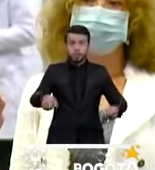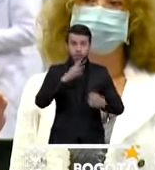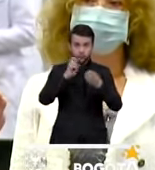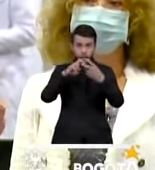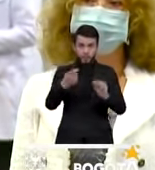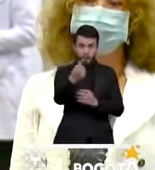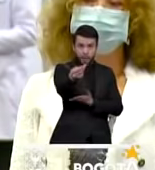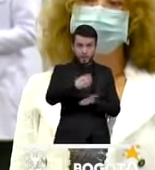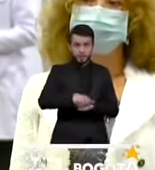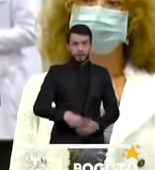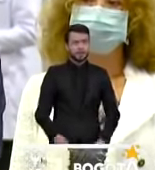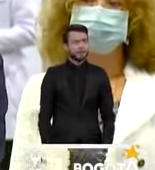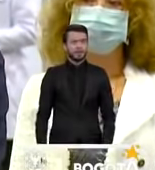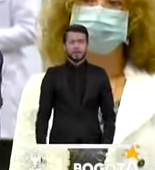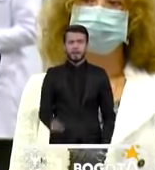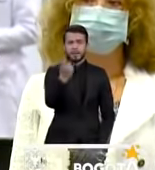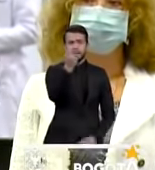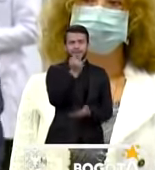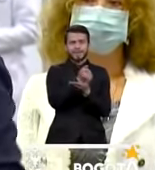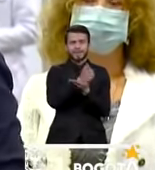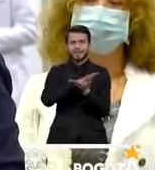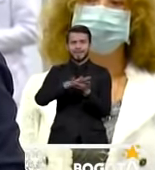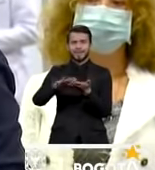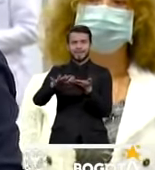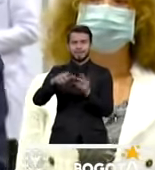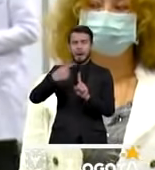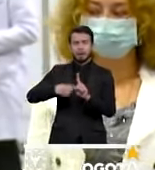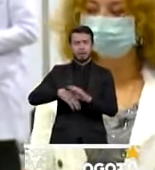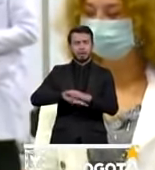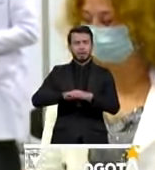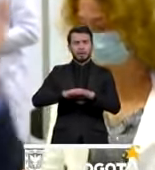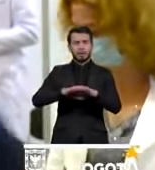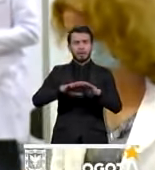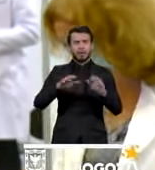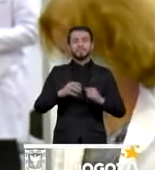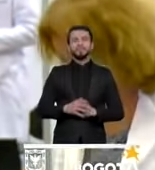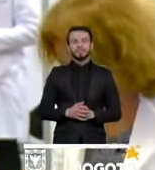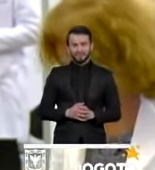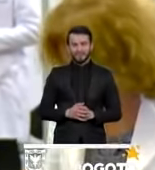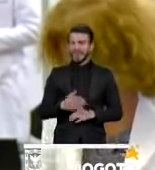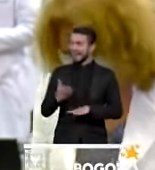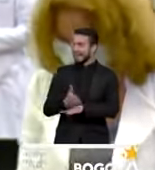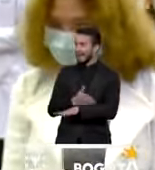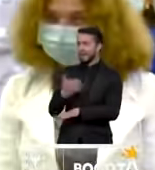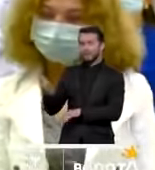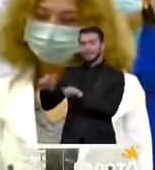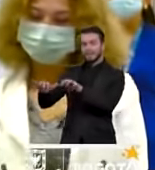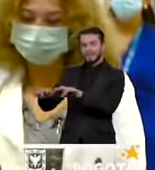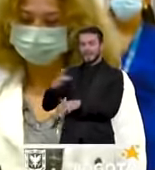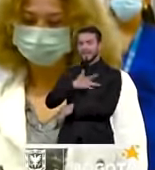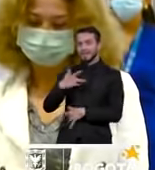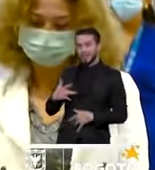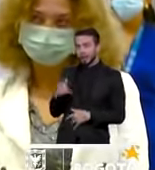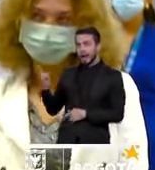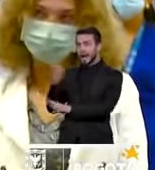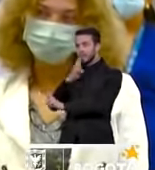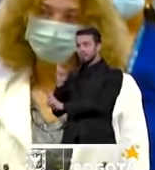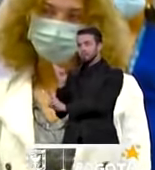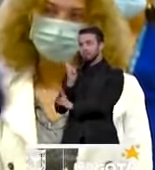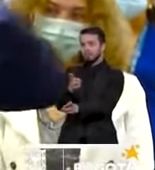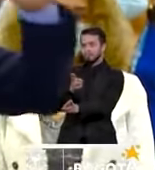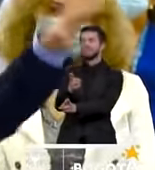peso, alcaldesa. Un solo peso por el alquiler de Corferias. Lo único, como lo mencionó el secretario, fue el costo, a precio de